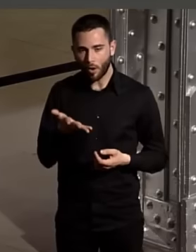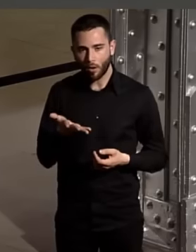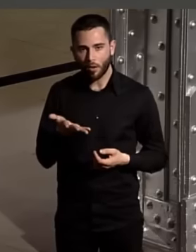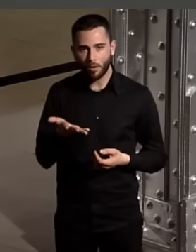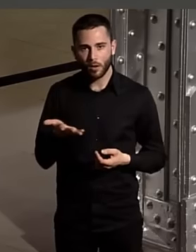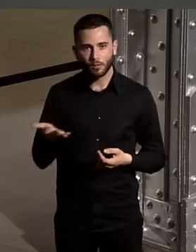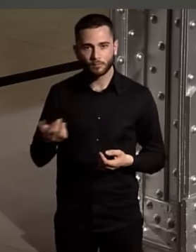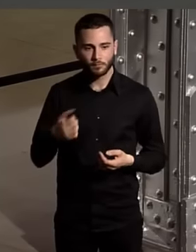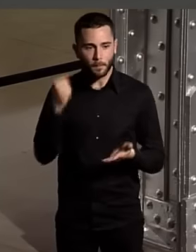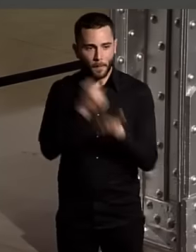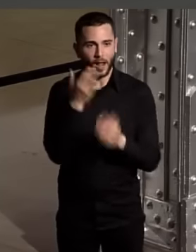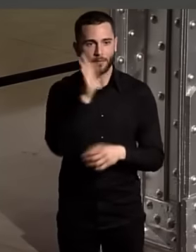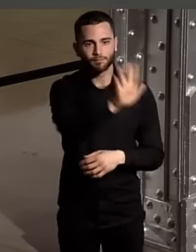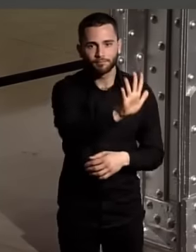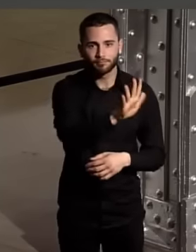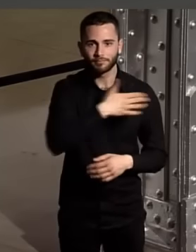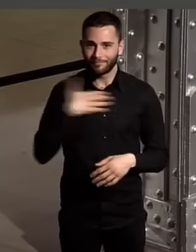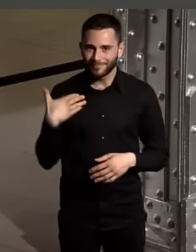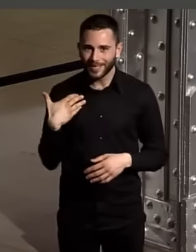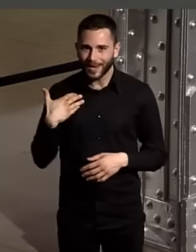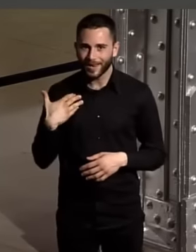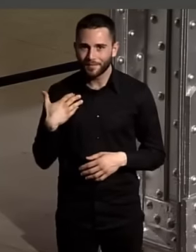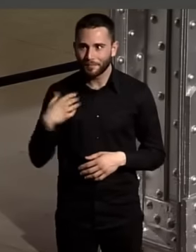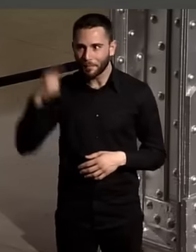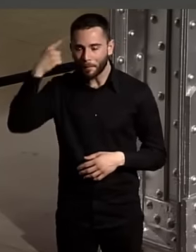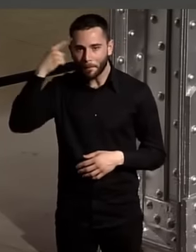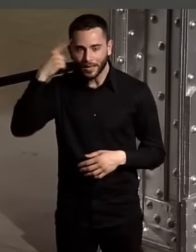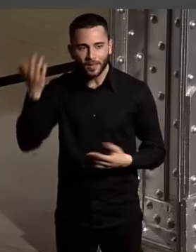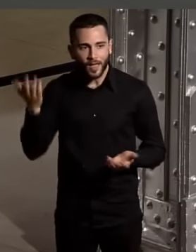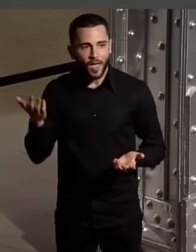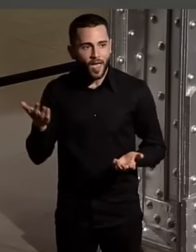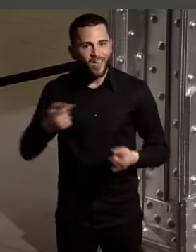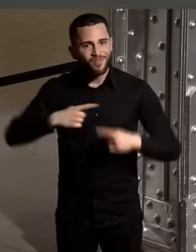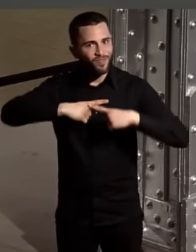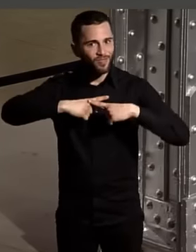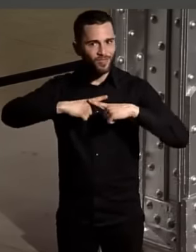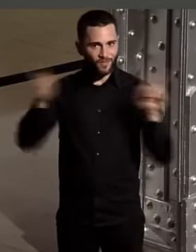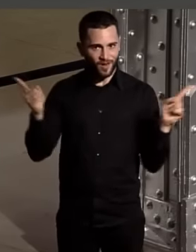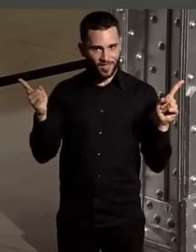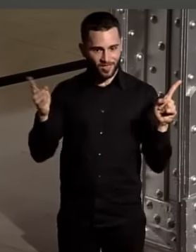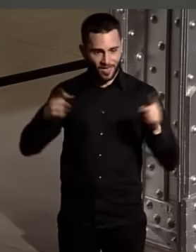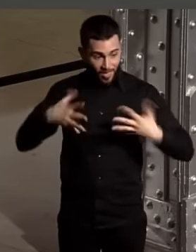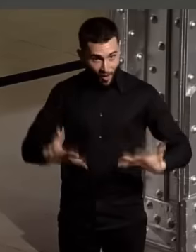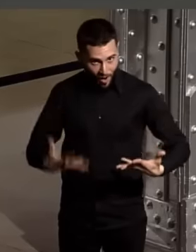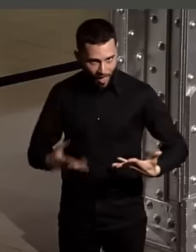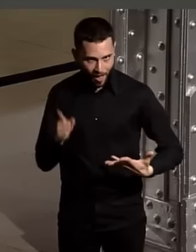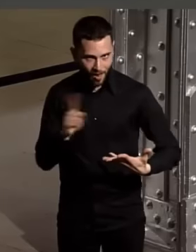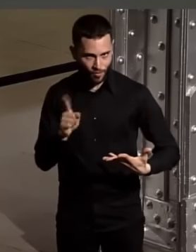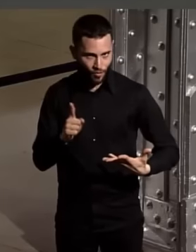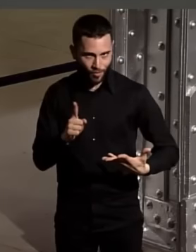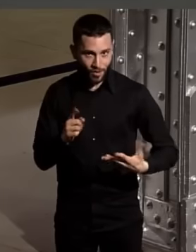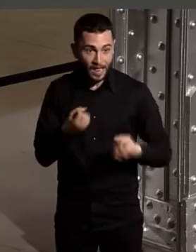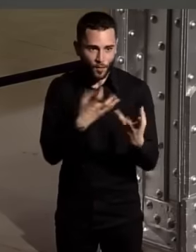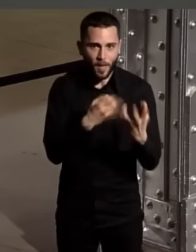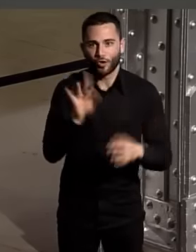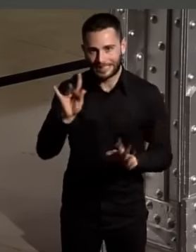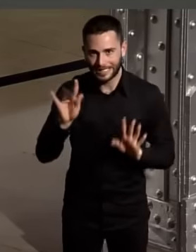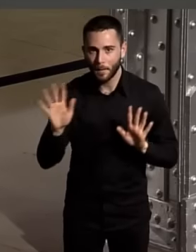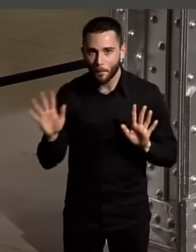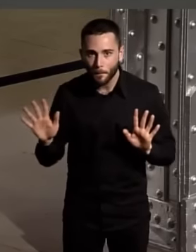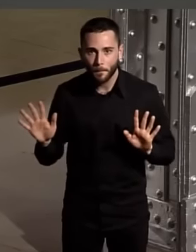esa esa marca allí pues era una mente sofisticada que no debía ser muy diferente de de la nuestra en la información que tenía Sí pero